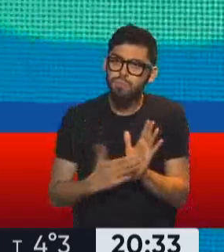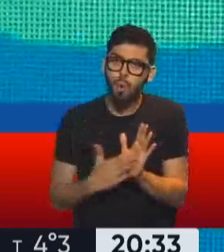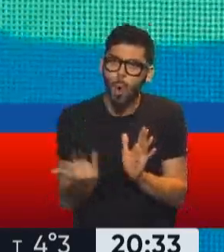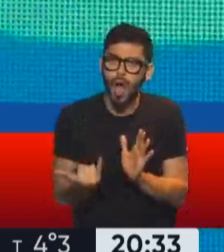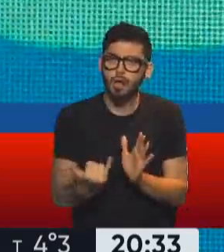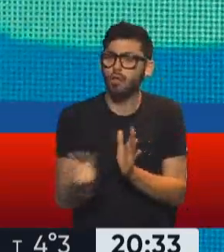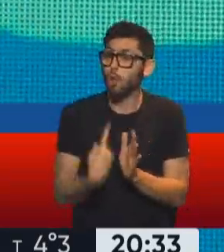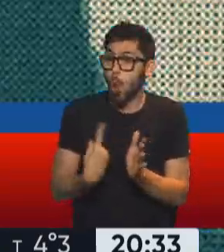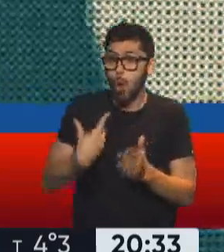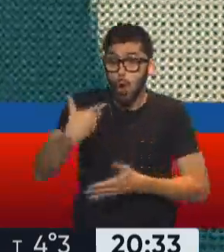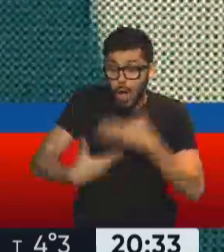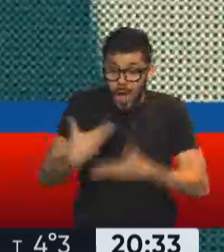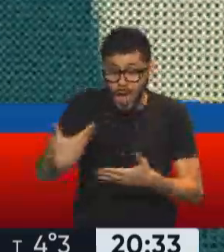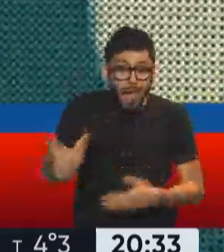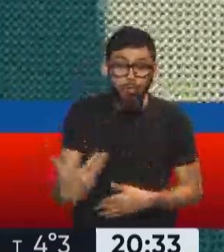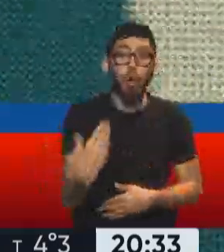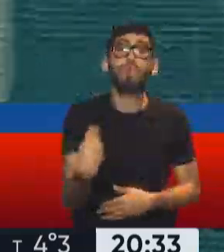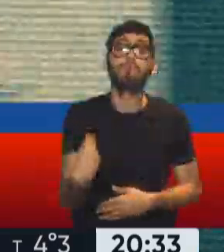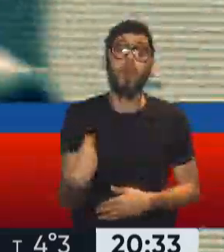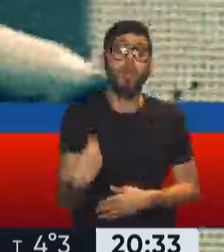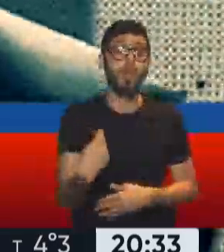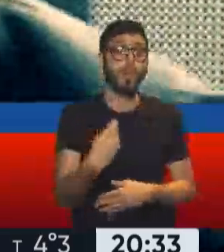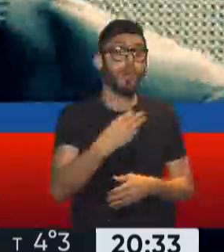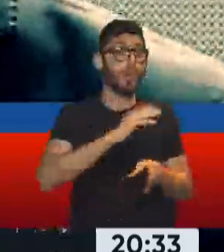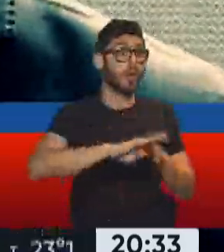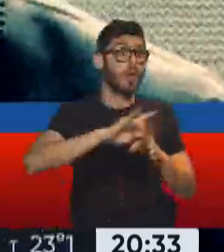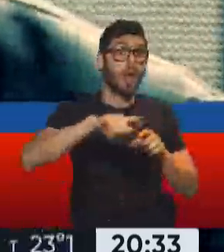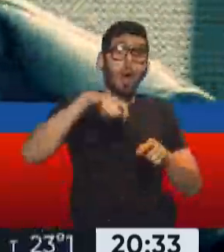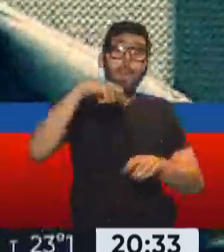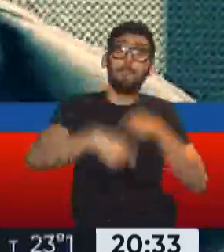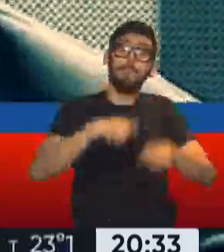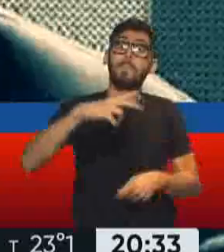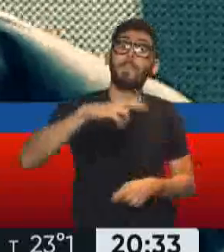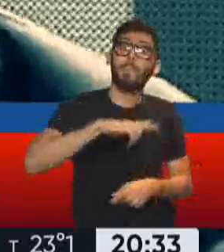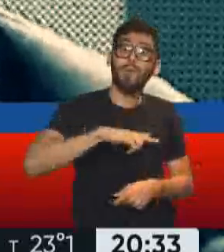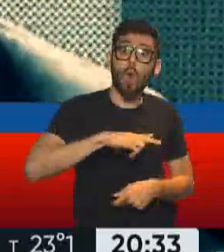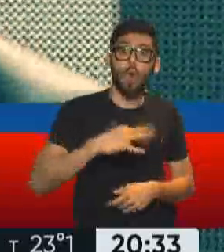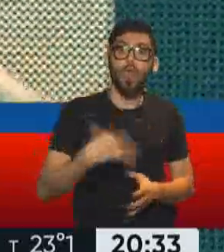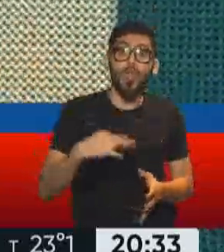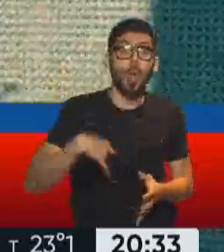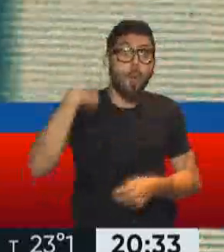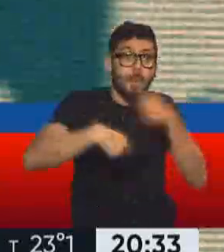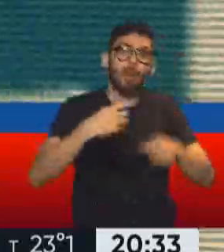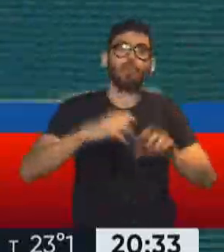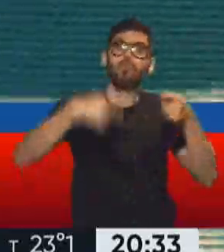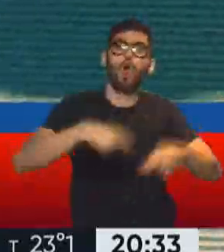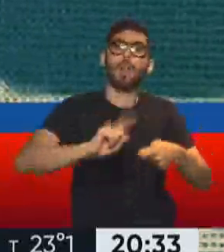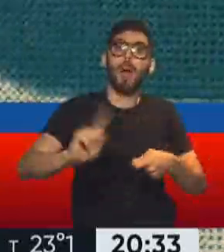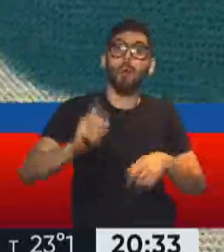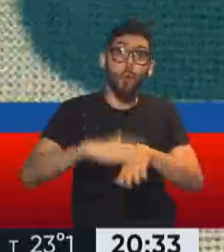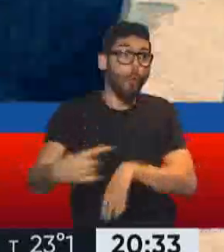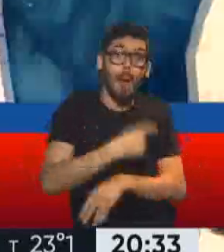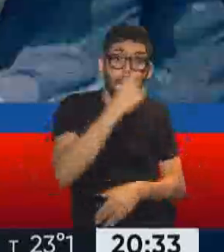todo lo que hicimos porque dejamos de pagarle a los acreedores privados que teníamos obligación de pagarles por lo que Macri